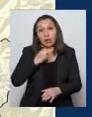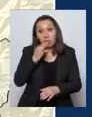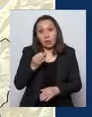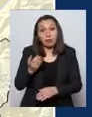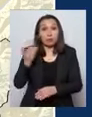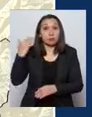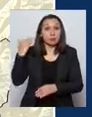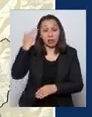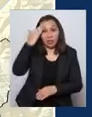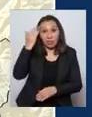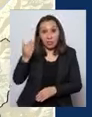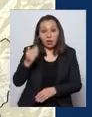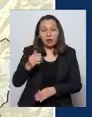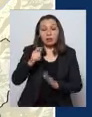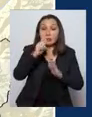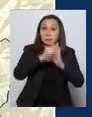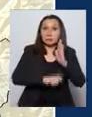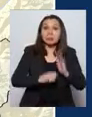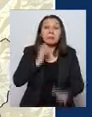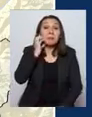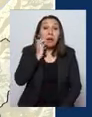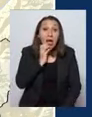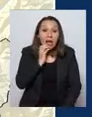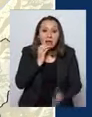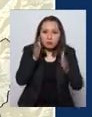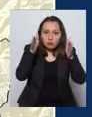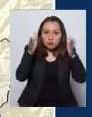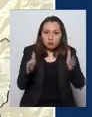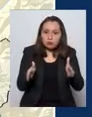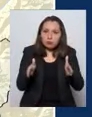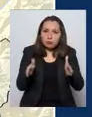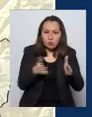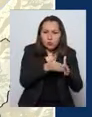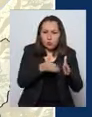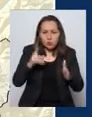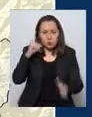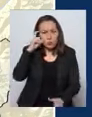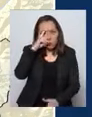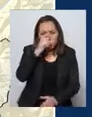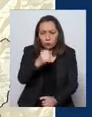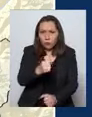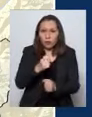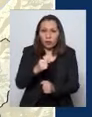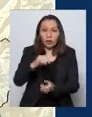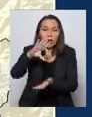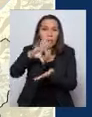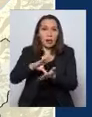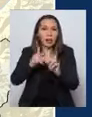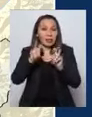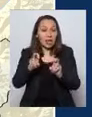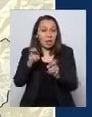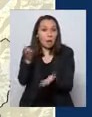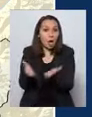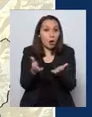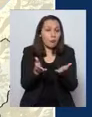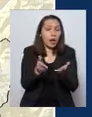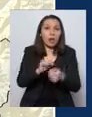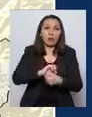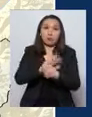hace algunos días el mes de mayo está haciendo muy duro con nuestro país en relación a